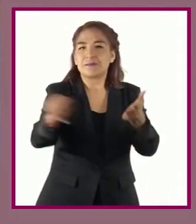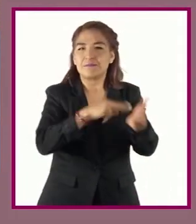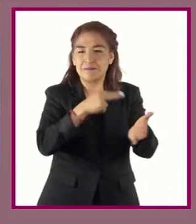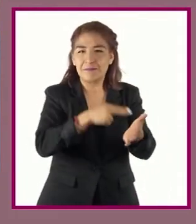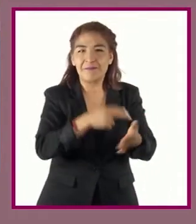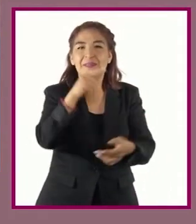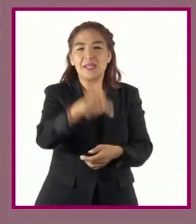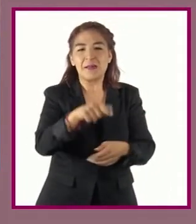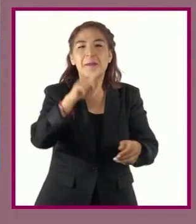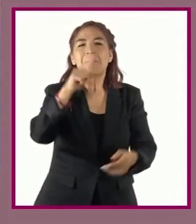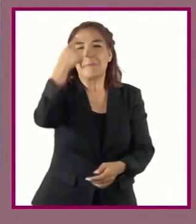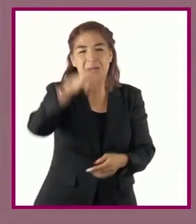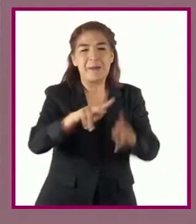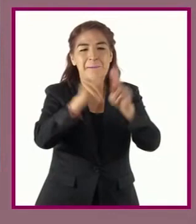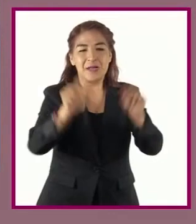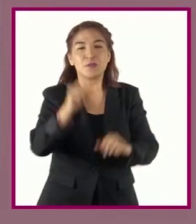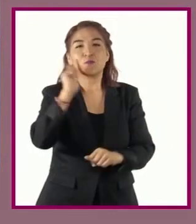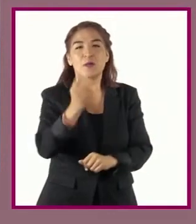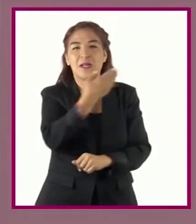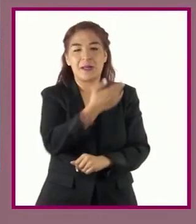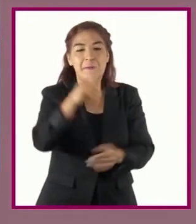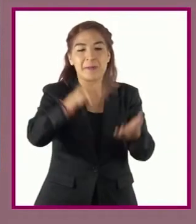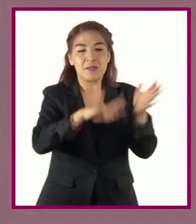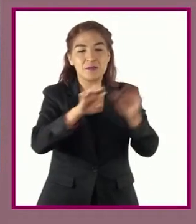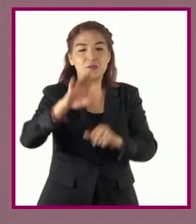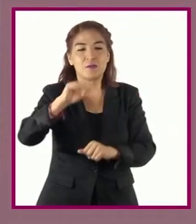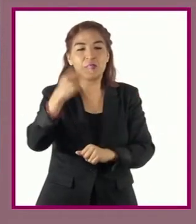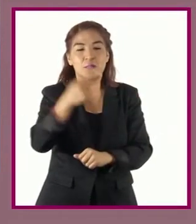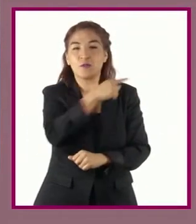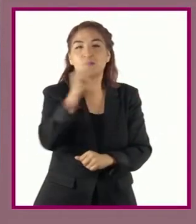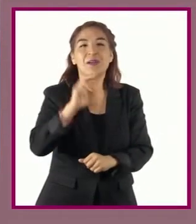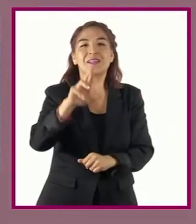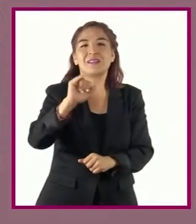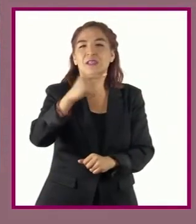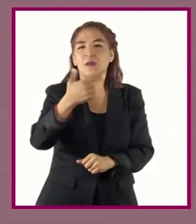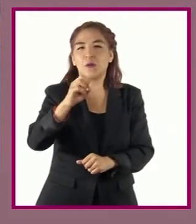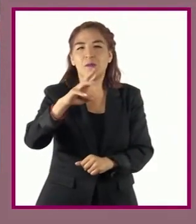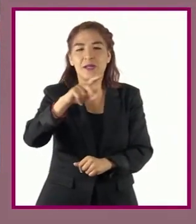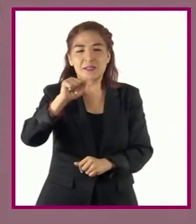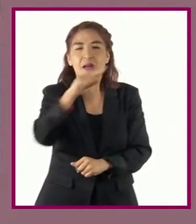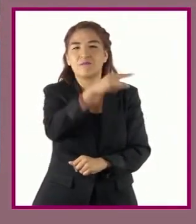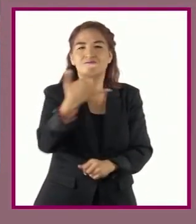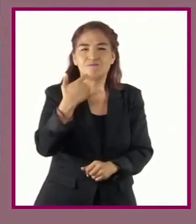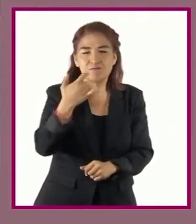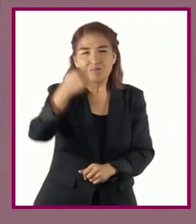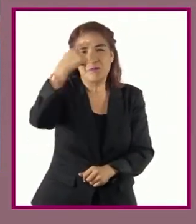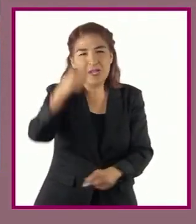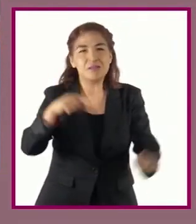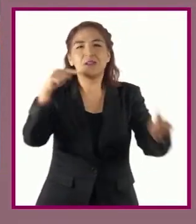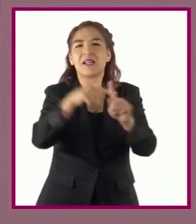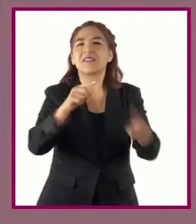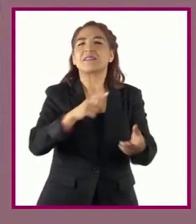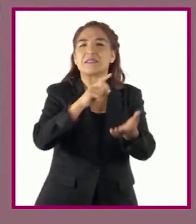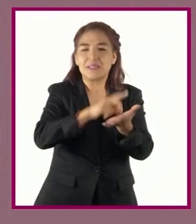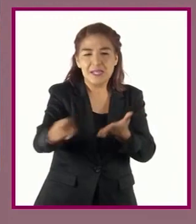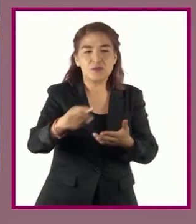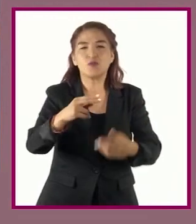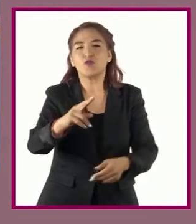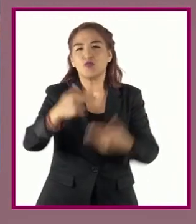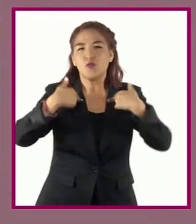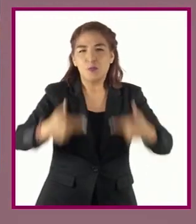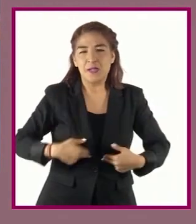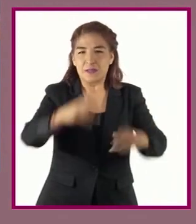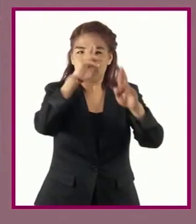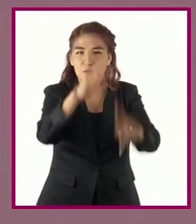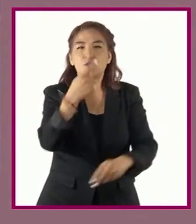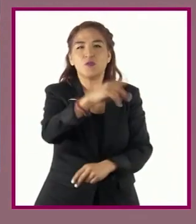En 1992, Rigoberta Menchú Tum recibe el Premio Nobel de la Paz por su lucha a favor del respeto a los derechos humanos, especialmente para